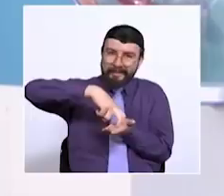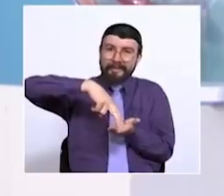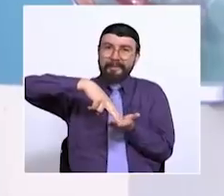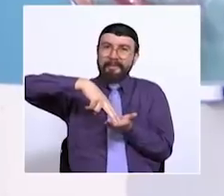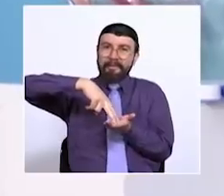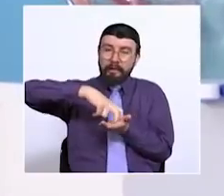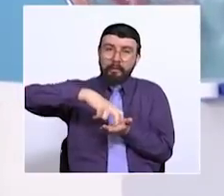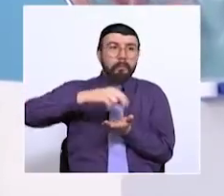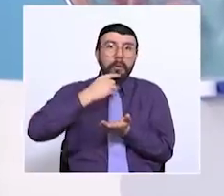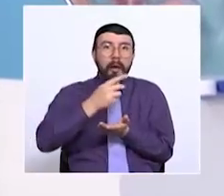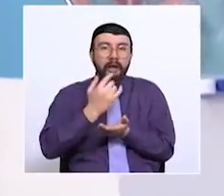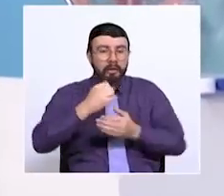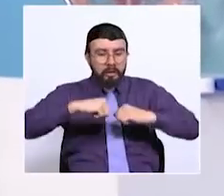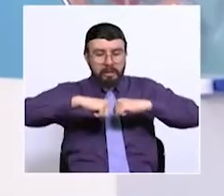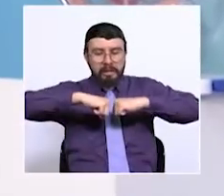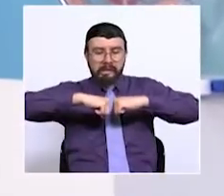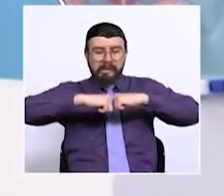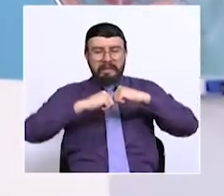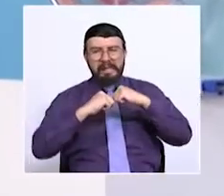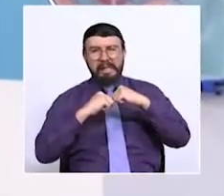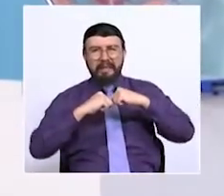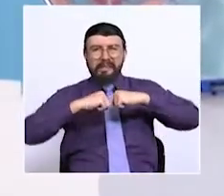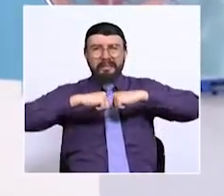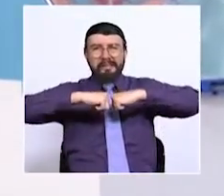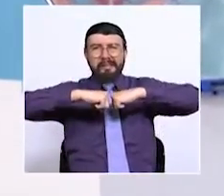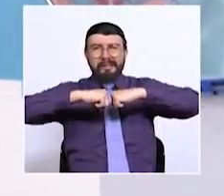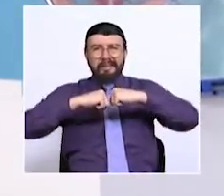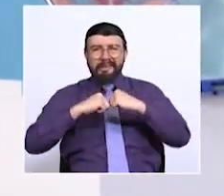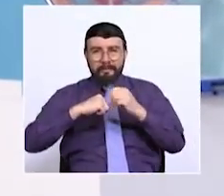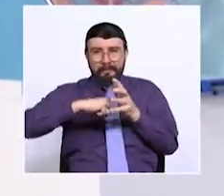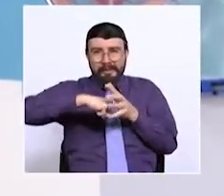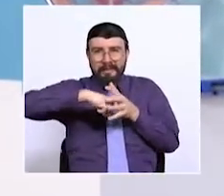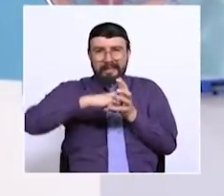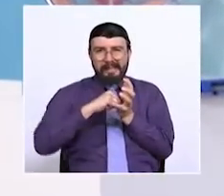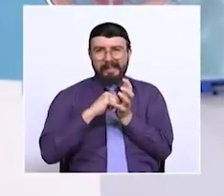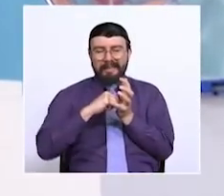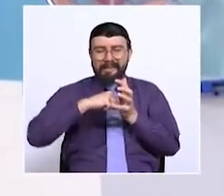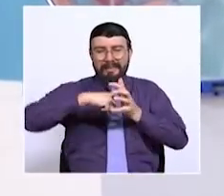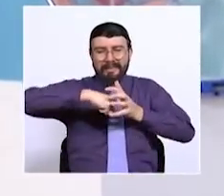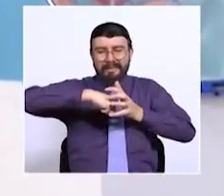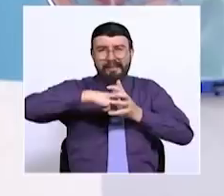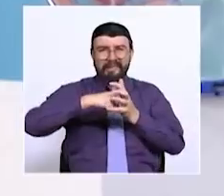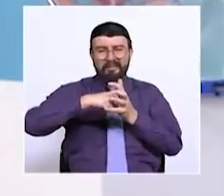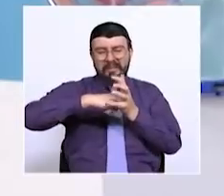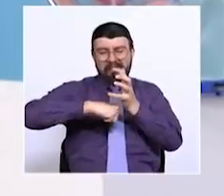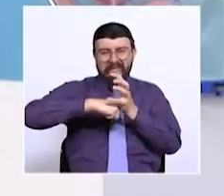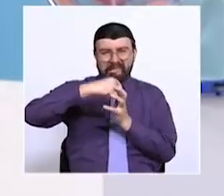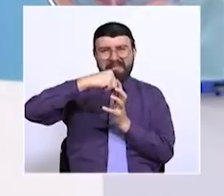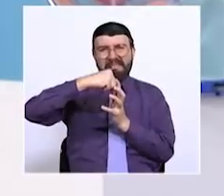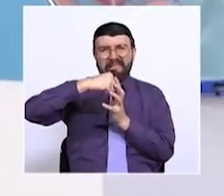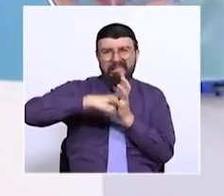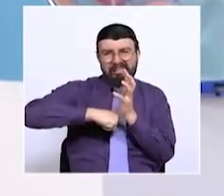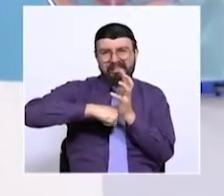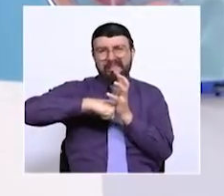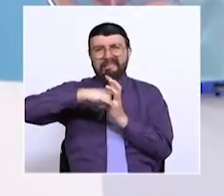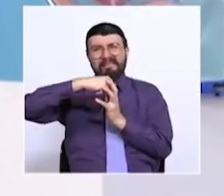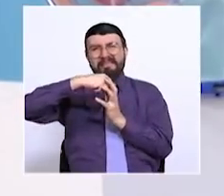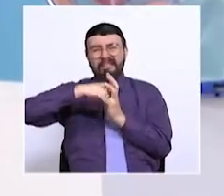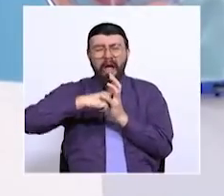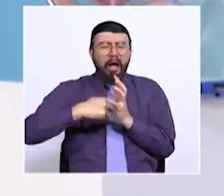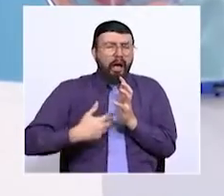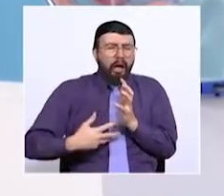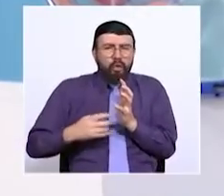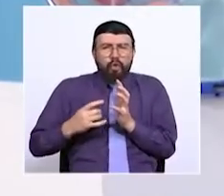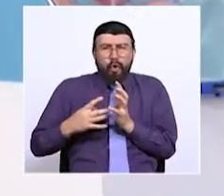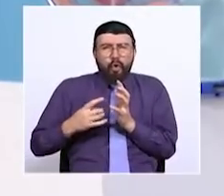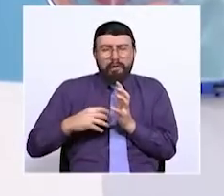carilla pierde la continuidad. Entonces, roza, ese roce es el que produce dolor y